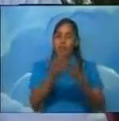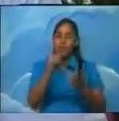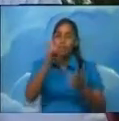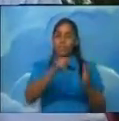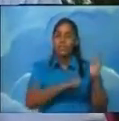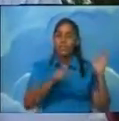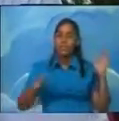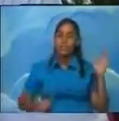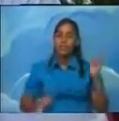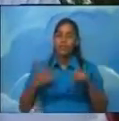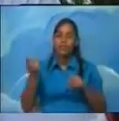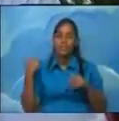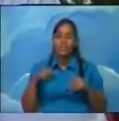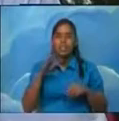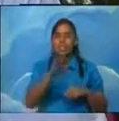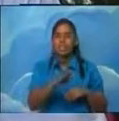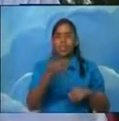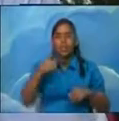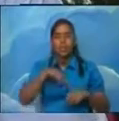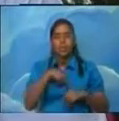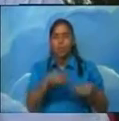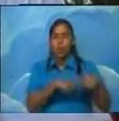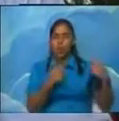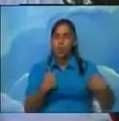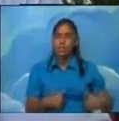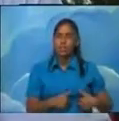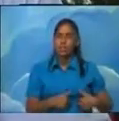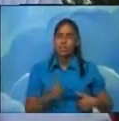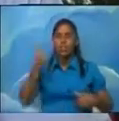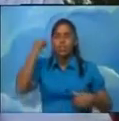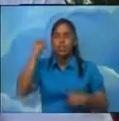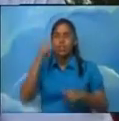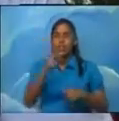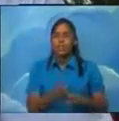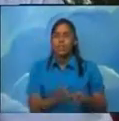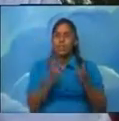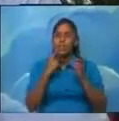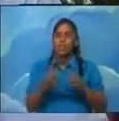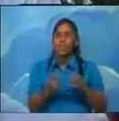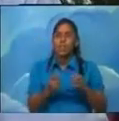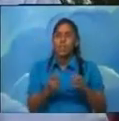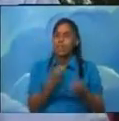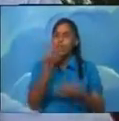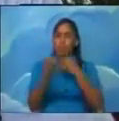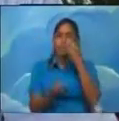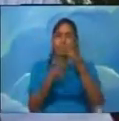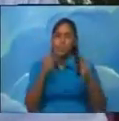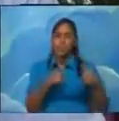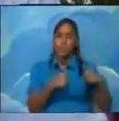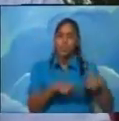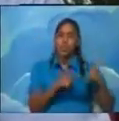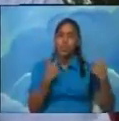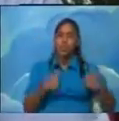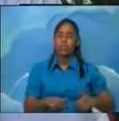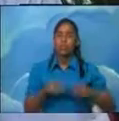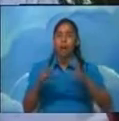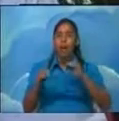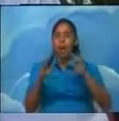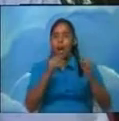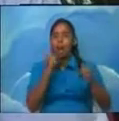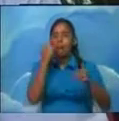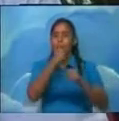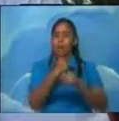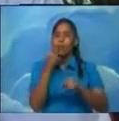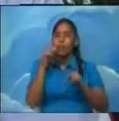Señor la que tiene que estar en nuestro corazón. Recuerde que la Biblia dice que de la abundancia del corazón habla la boca. ¿Qué